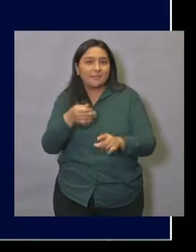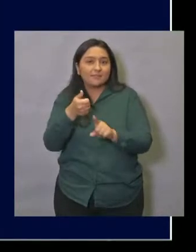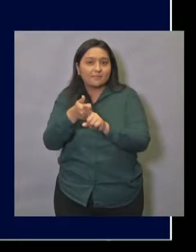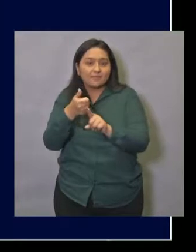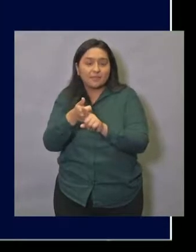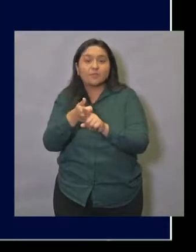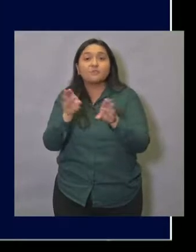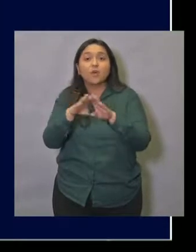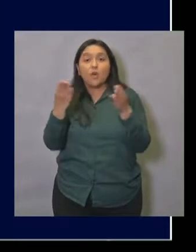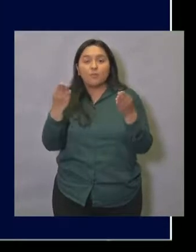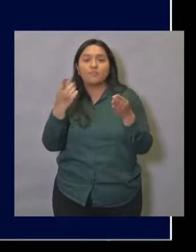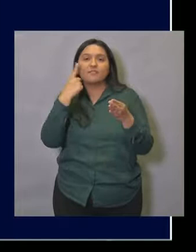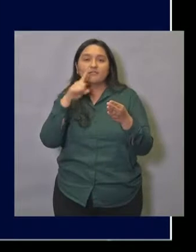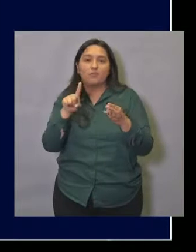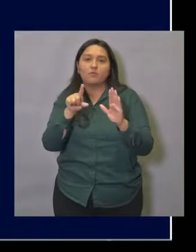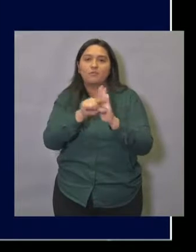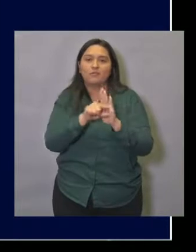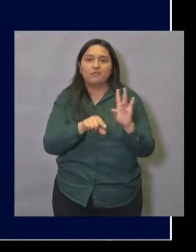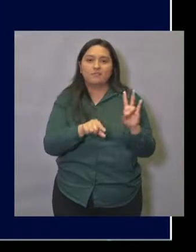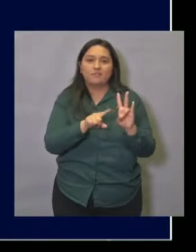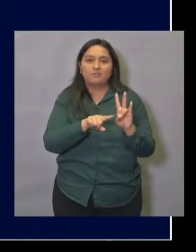grados del 7 al 12.